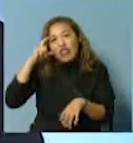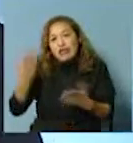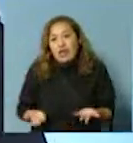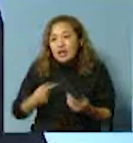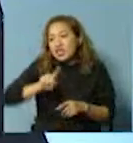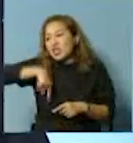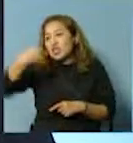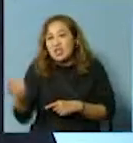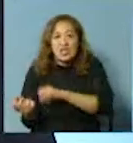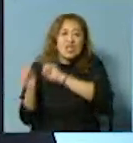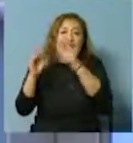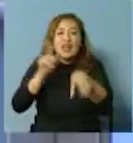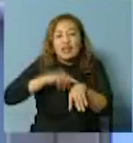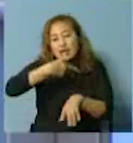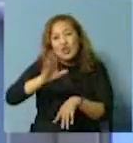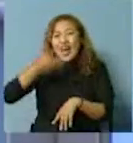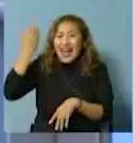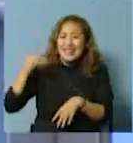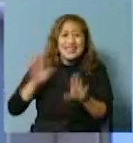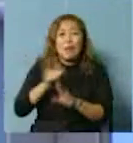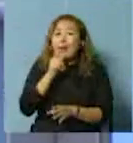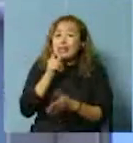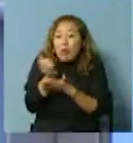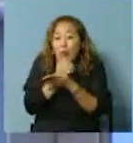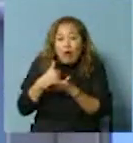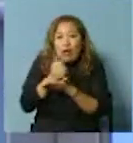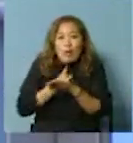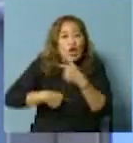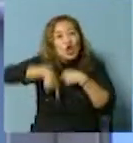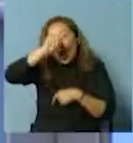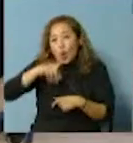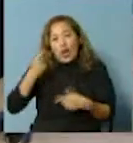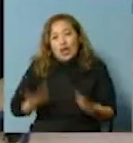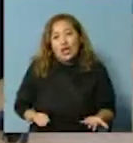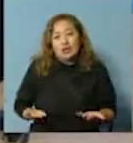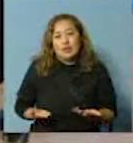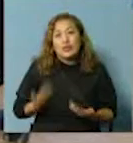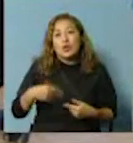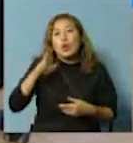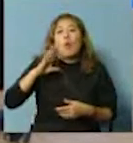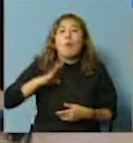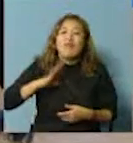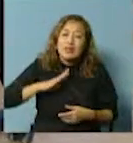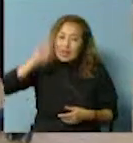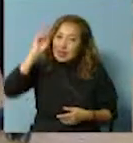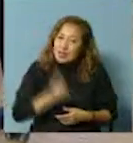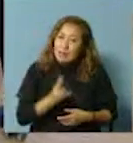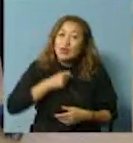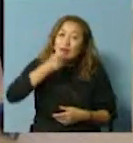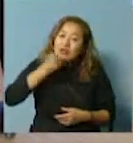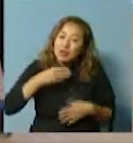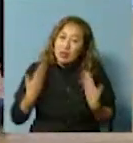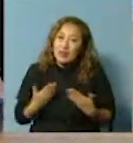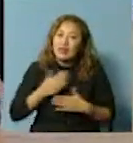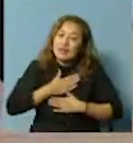exactamente y el día de ayer fue una vigilia durante casi todas las jornadas con un poco más de respeto los periodistas seguramente